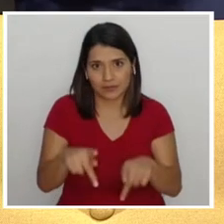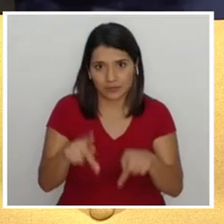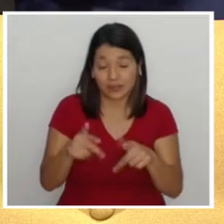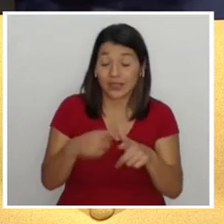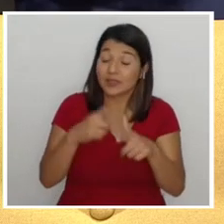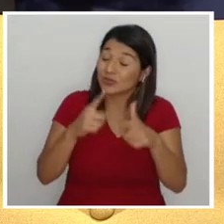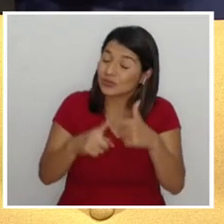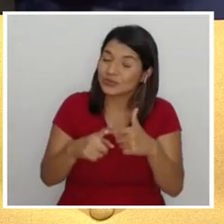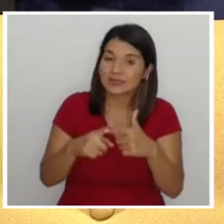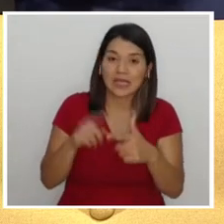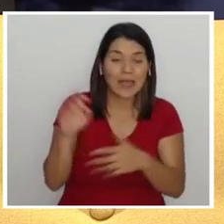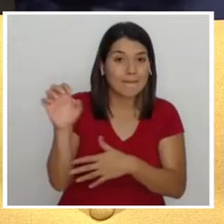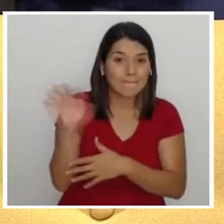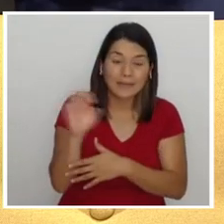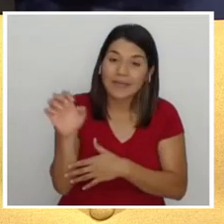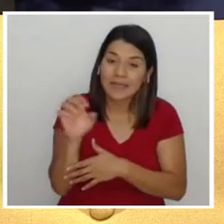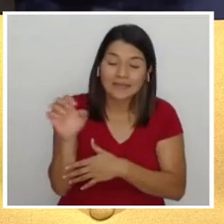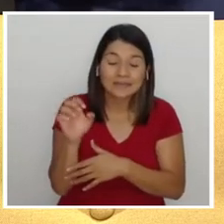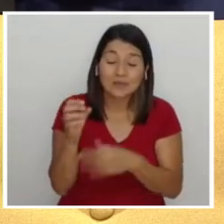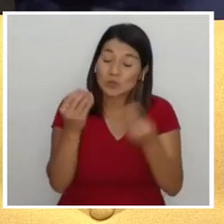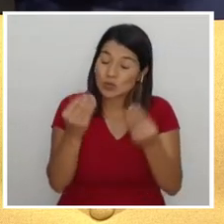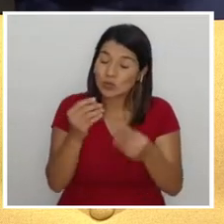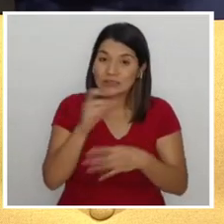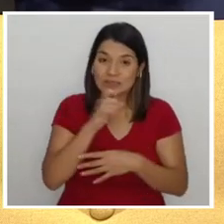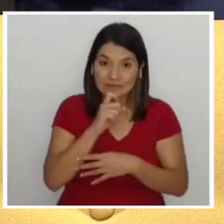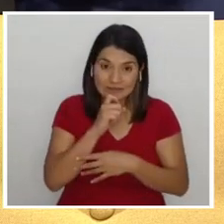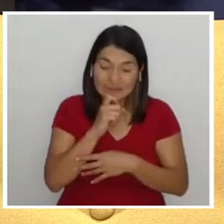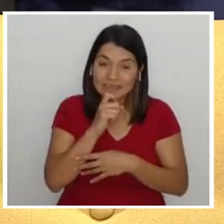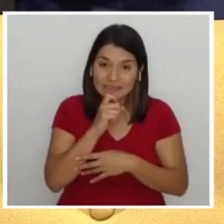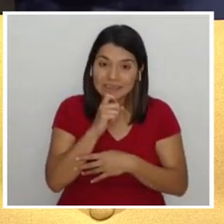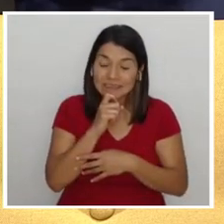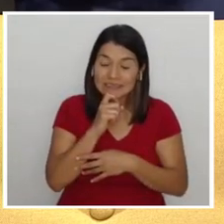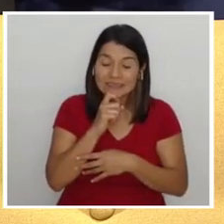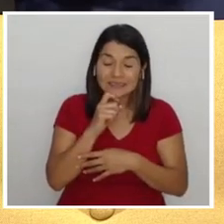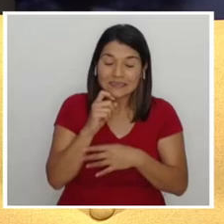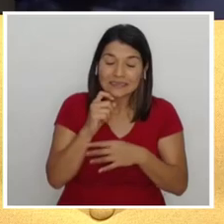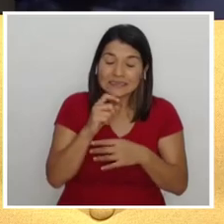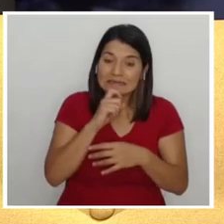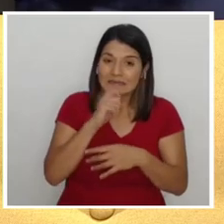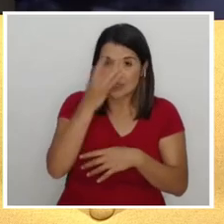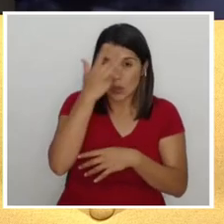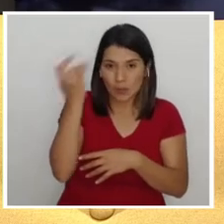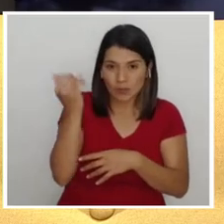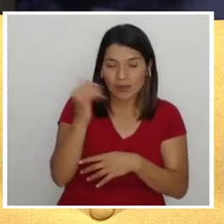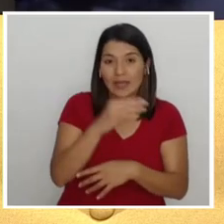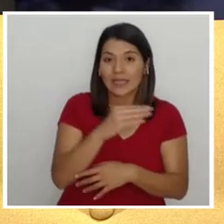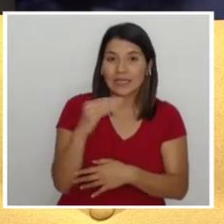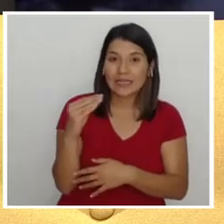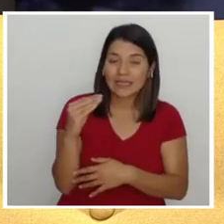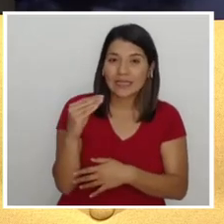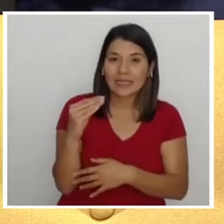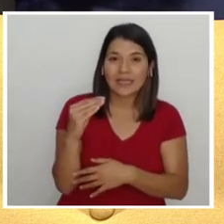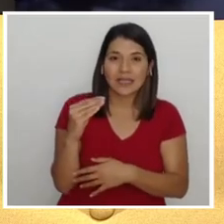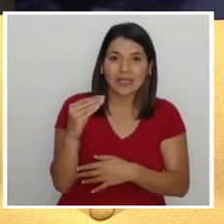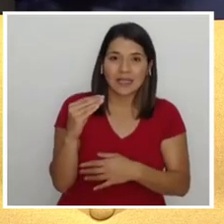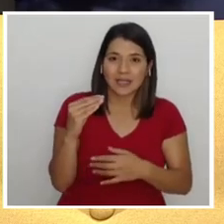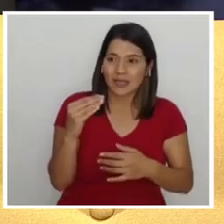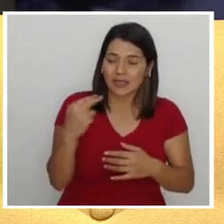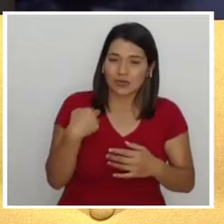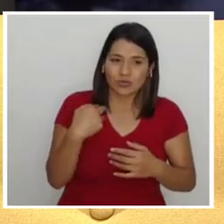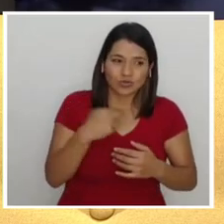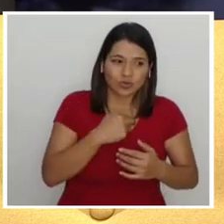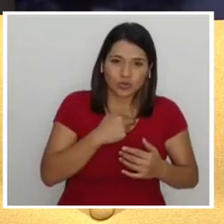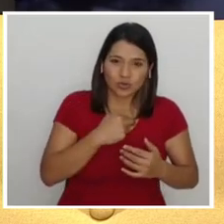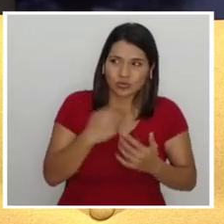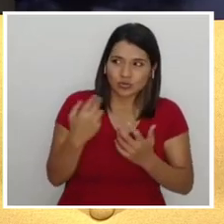emergencias muy difíciles de olvidar. Uno se sensibiliza con la persona que ha tenido